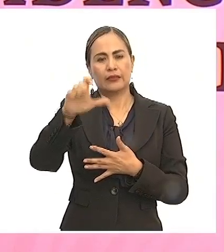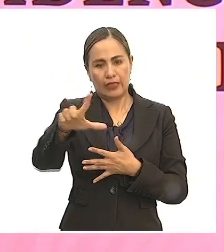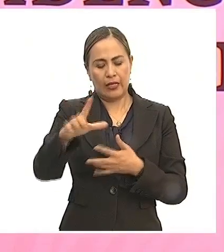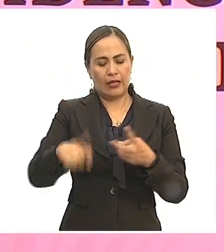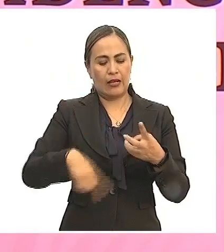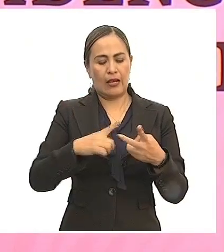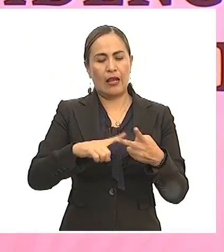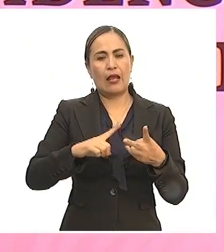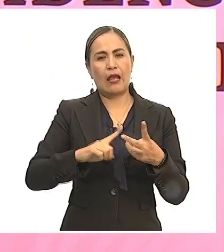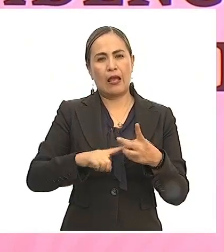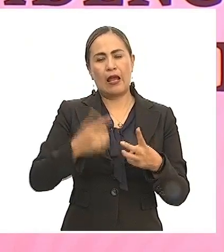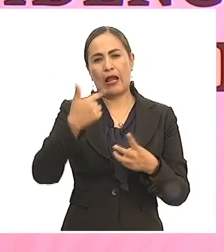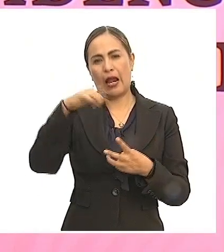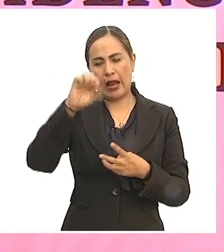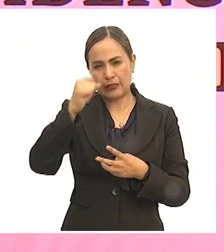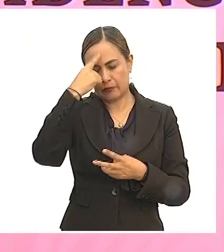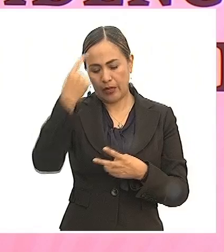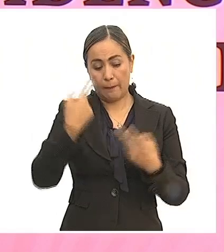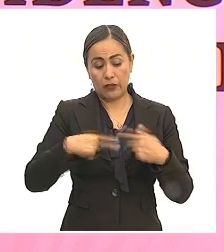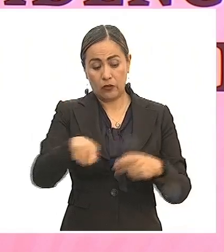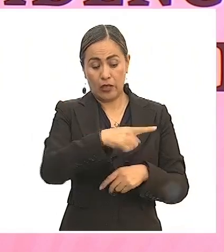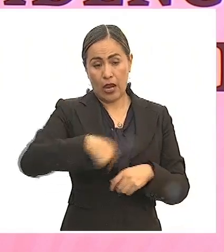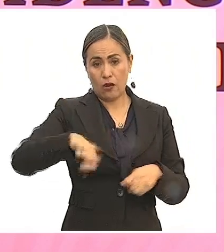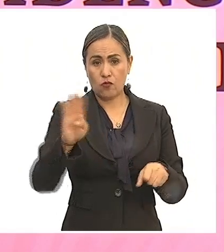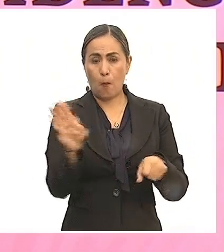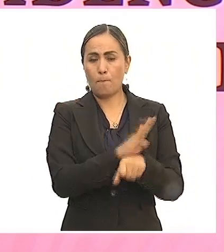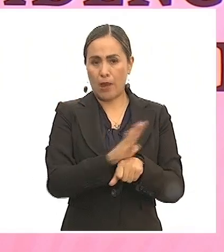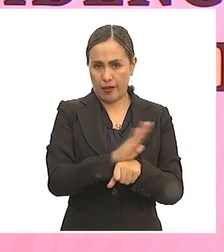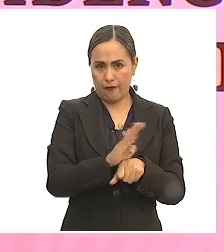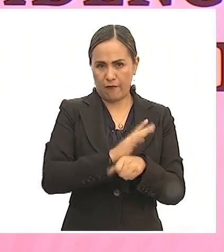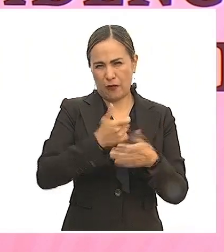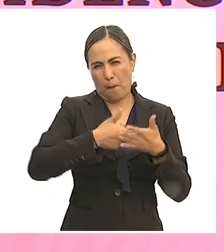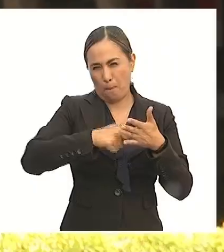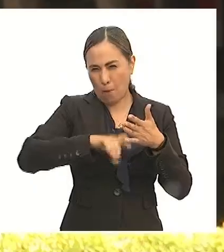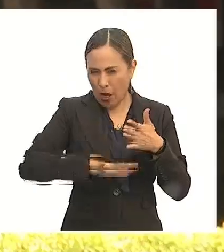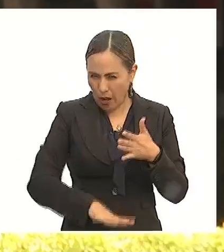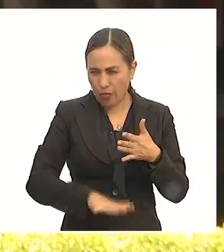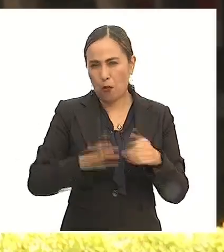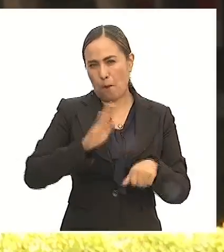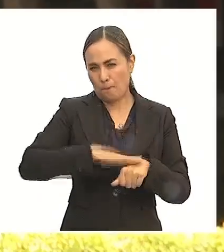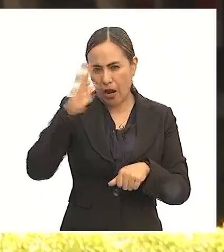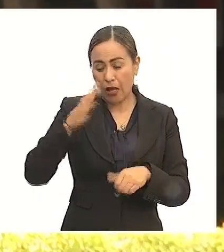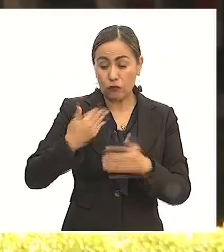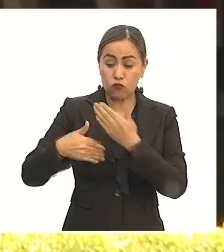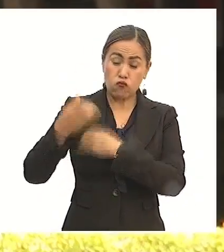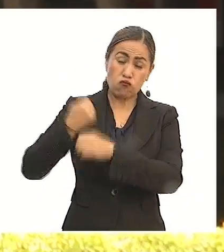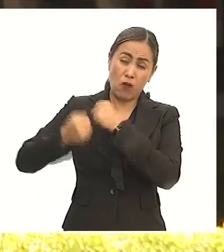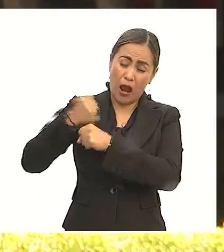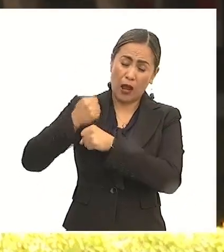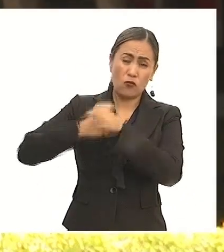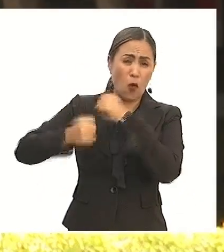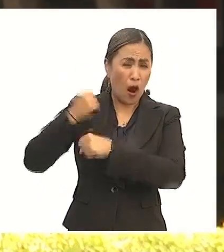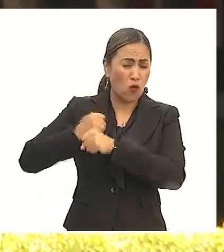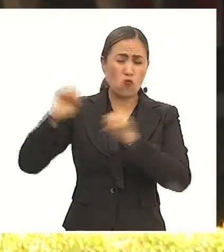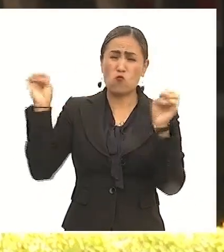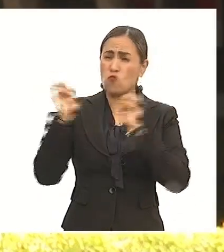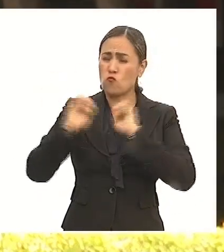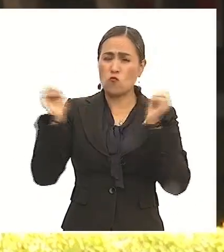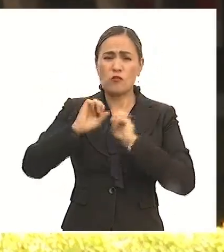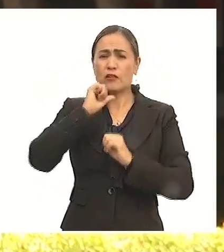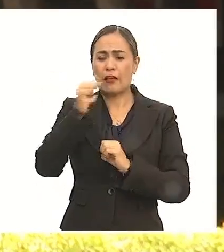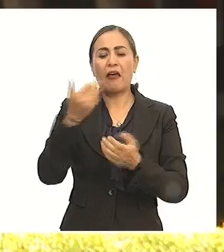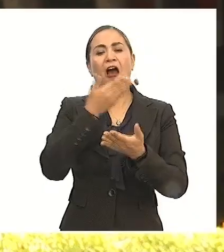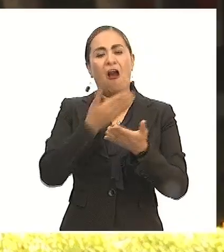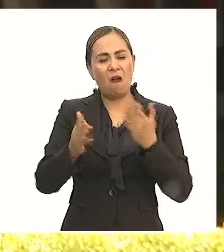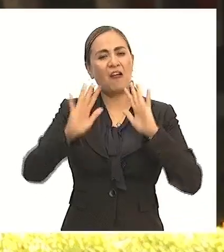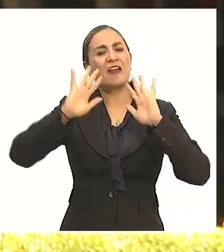en beneficio de los consumidores, como no sucedía en décadas en nuestro